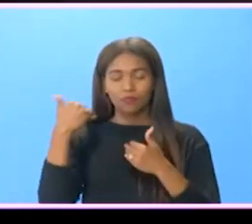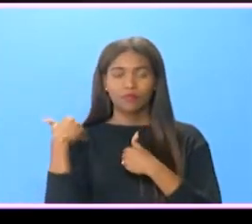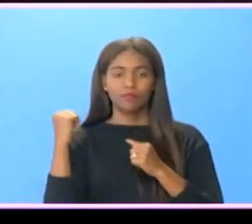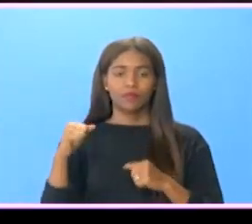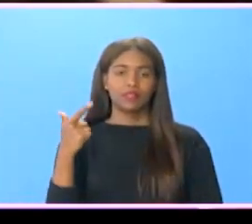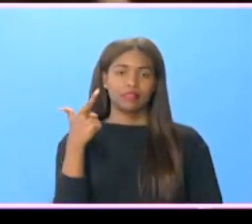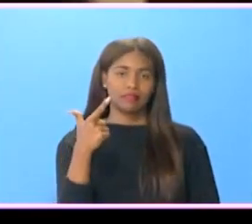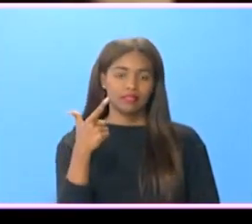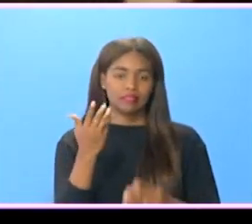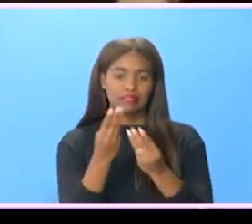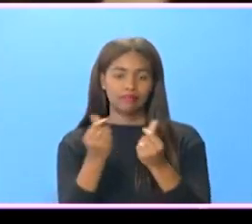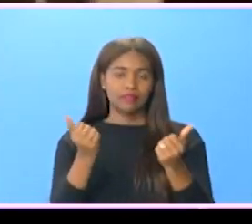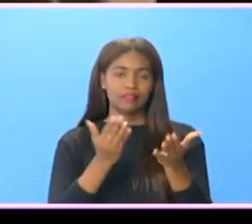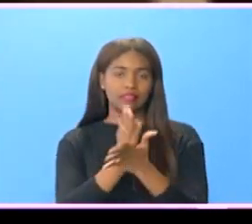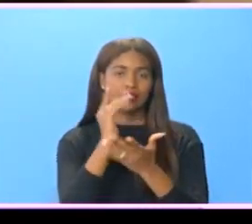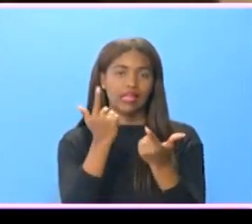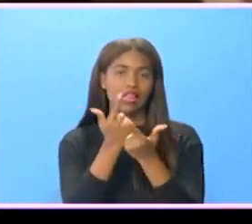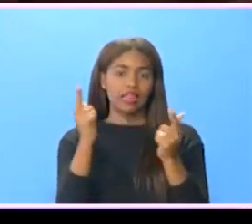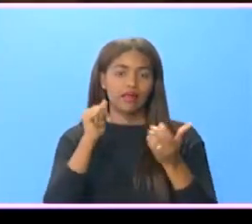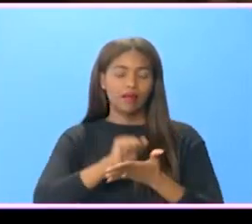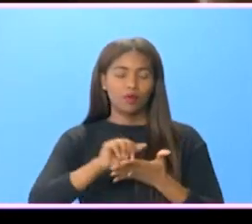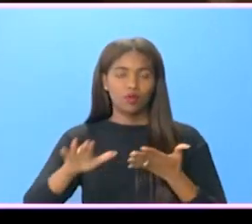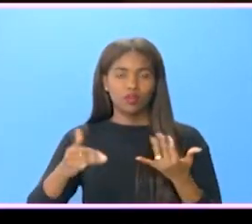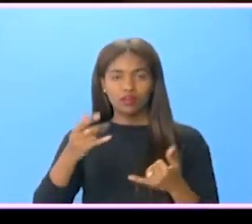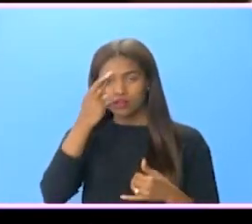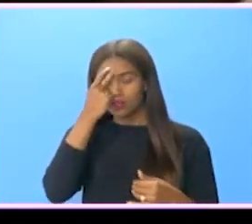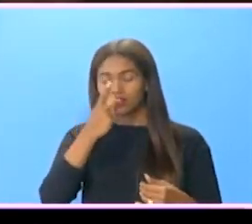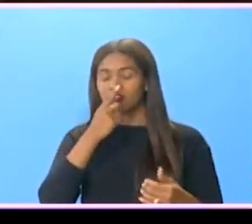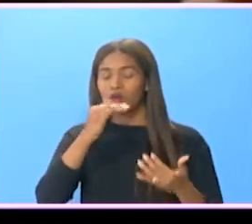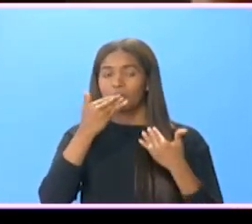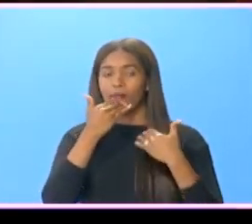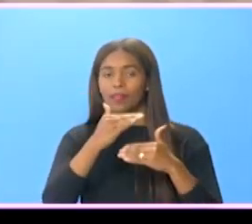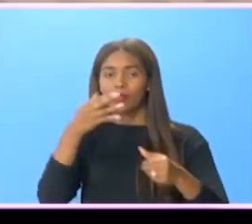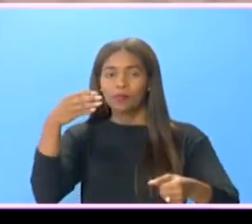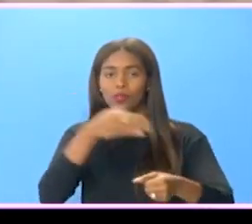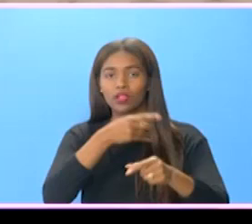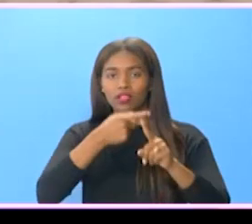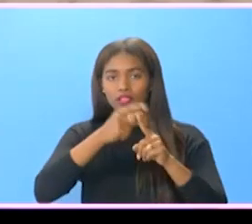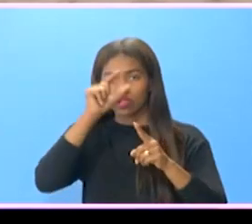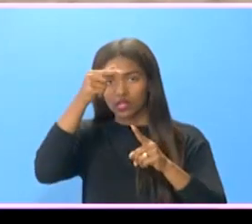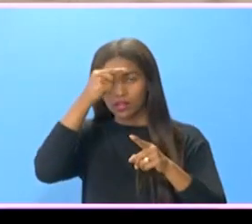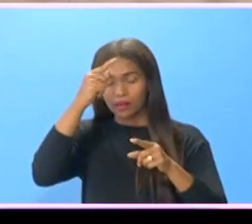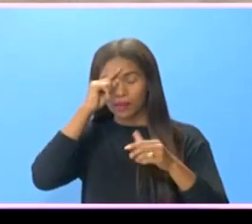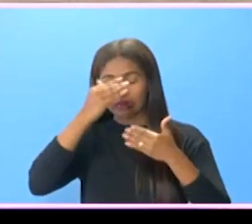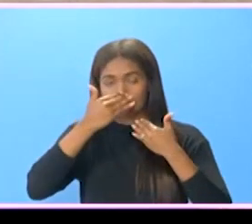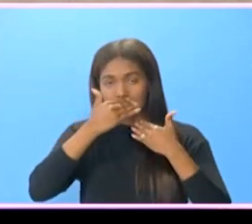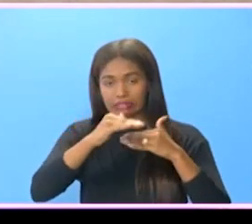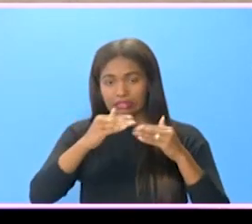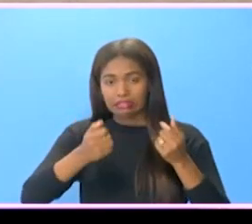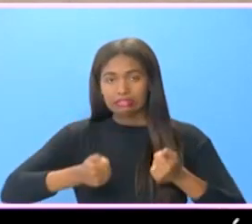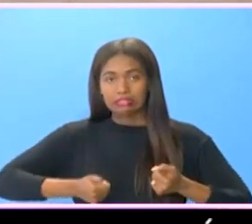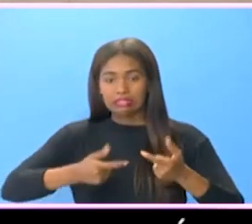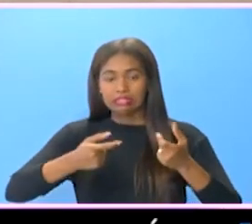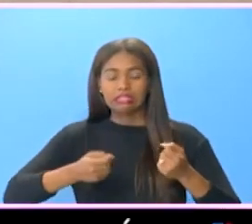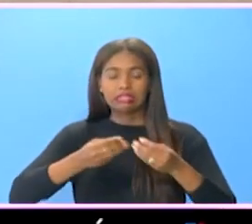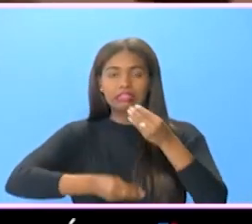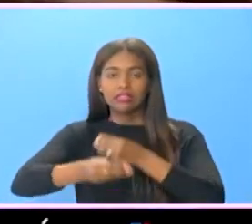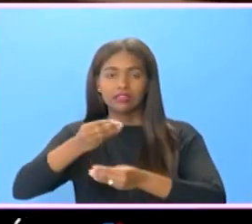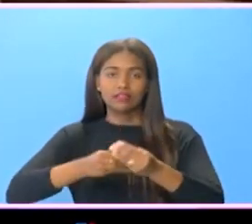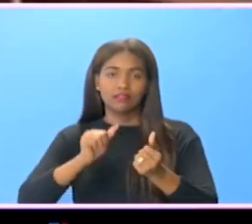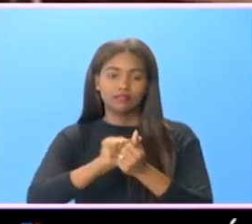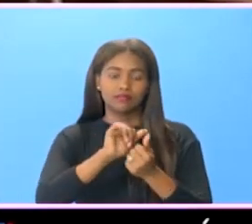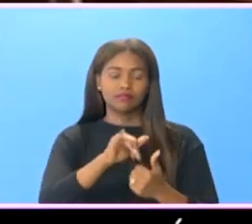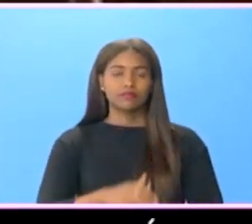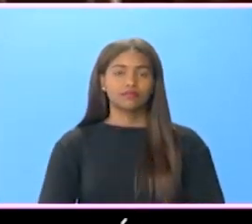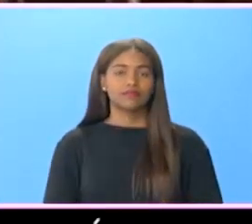armas, eliminan el derecho libre al aborto en el país y limitan el poder del gobierno para frenar los gases de efecto